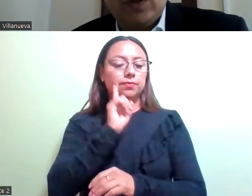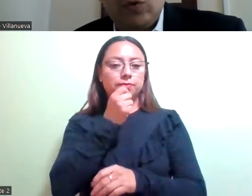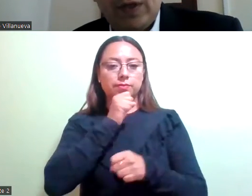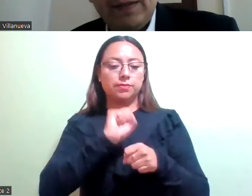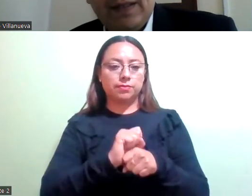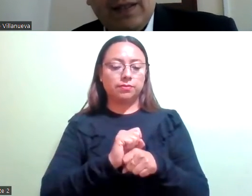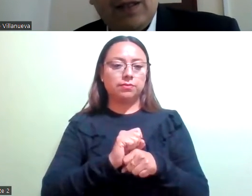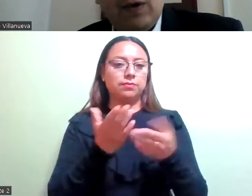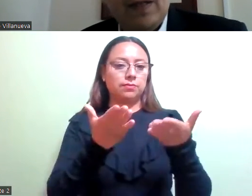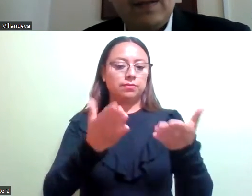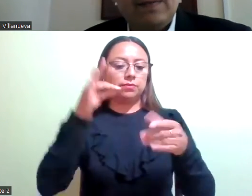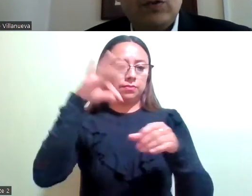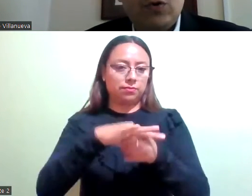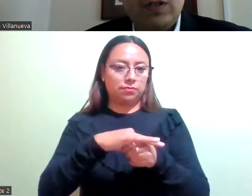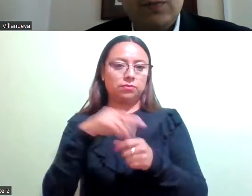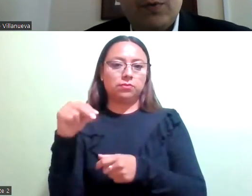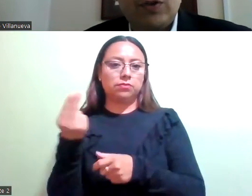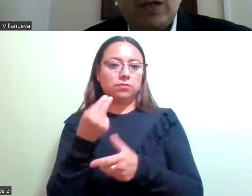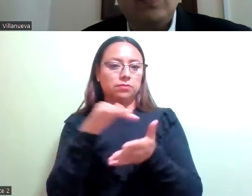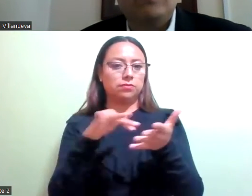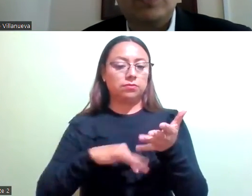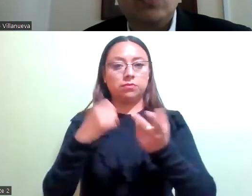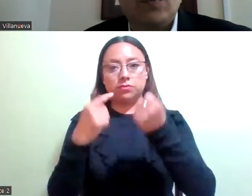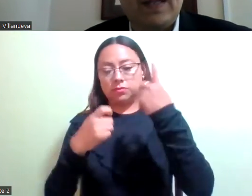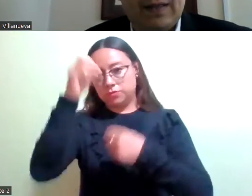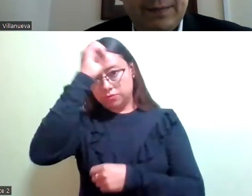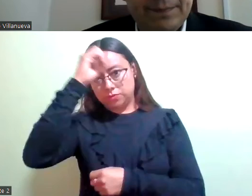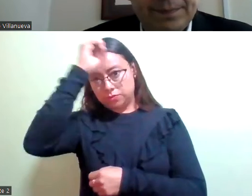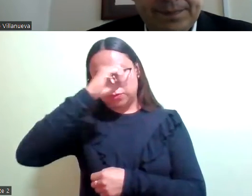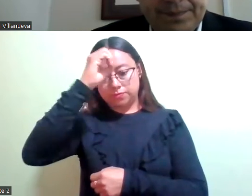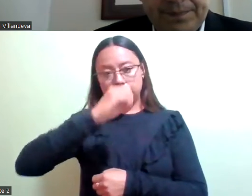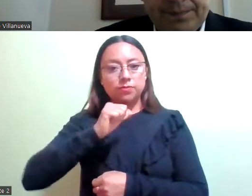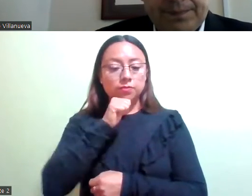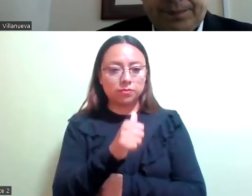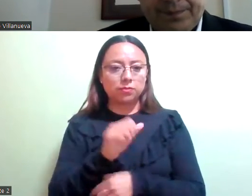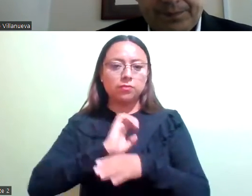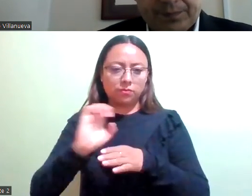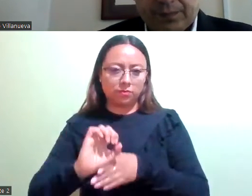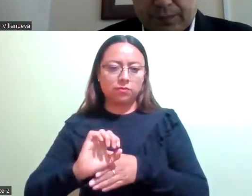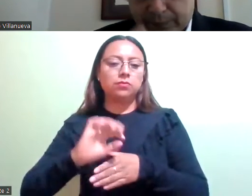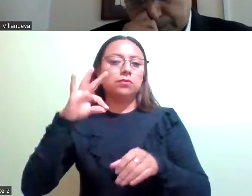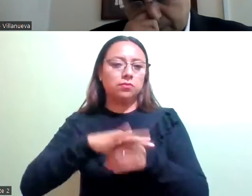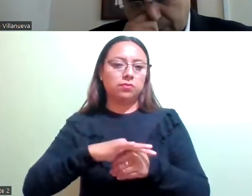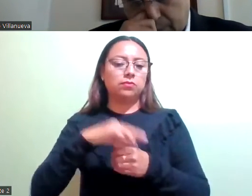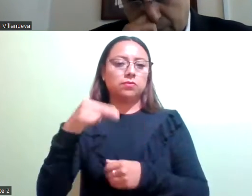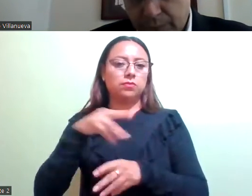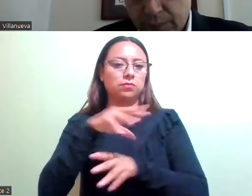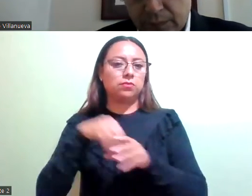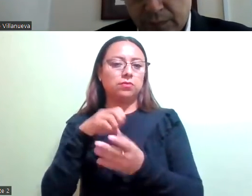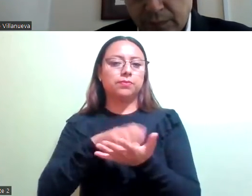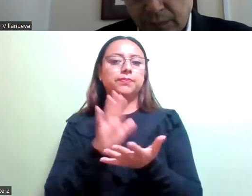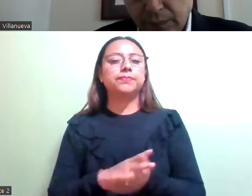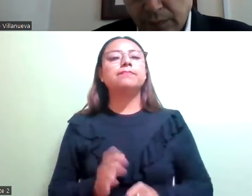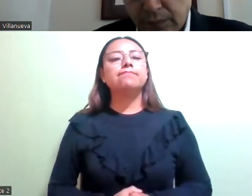dispensando su lectura, y, de no haber intervenciones, proceder con la votación nominal. Esta consideración de los